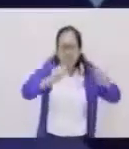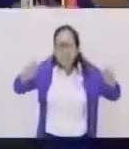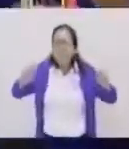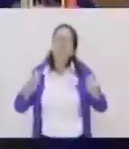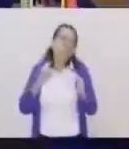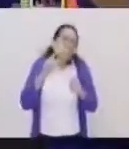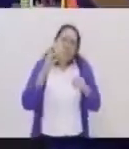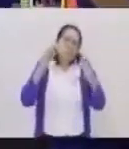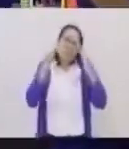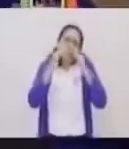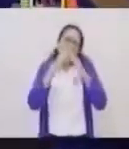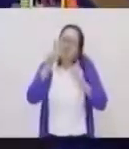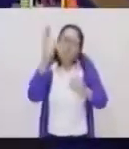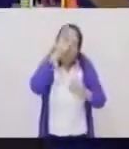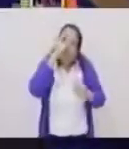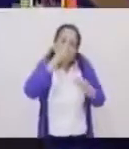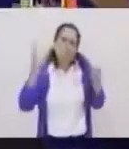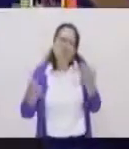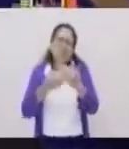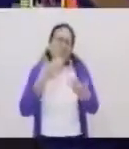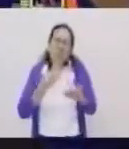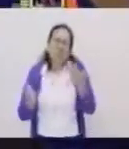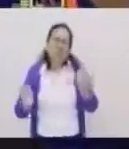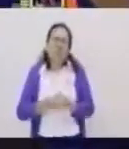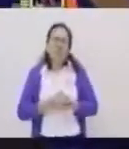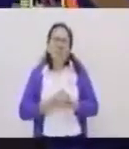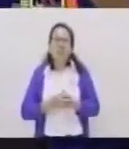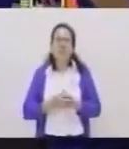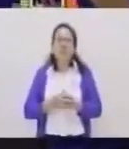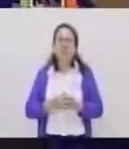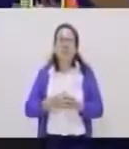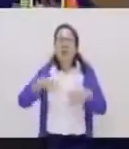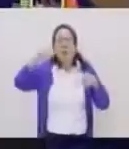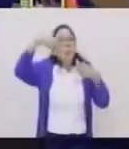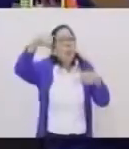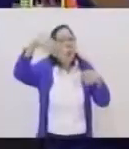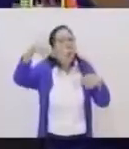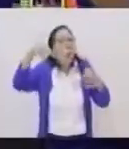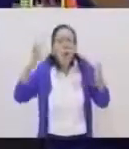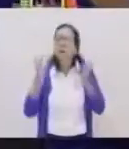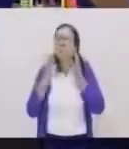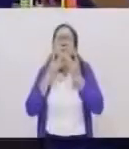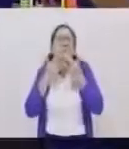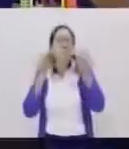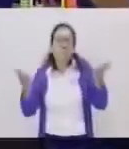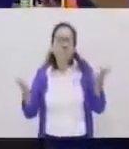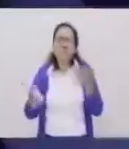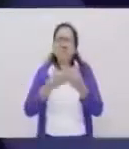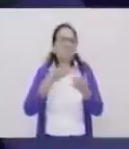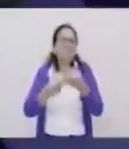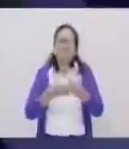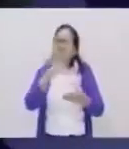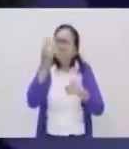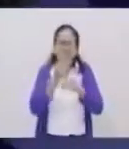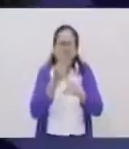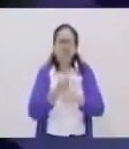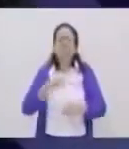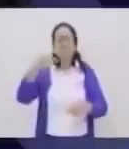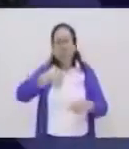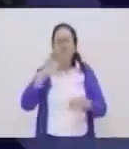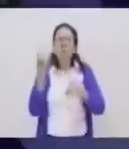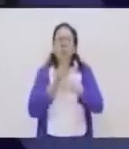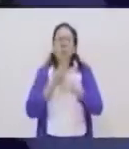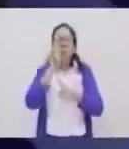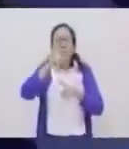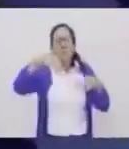con material en casa. Tú puedes utilizar una hoja bond o bien una hoja de color. En este caso yo voy a